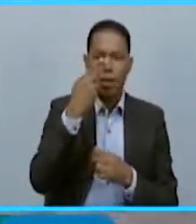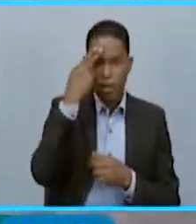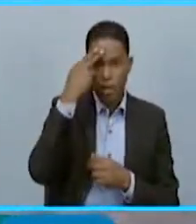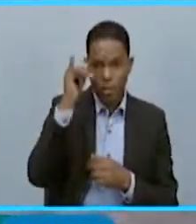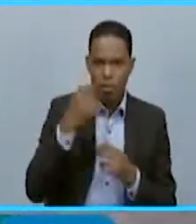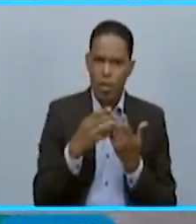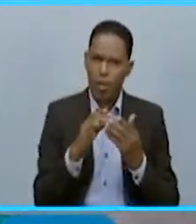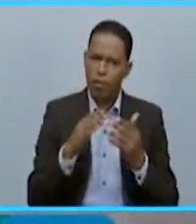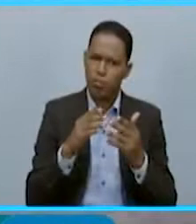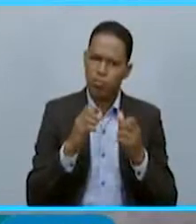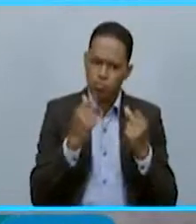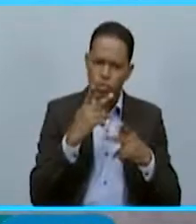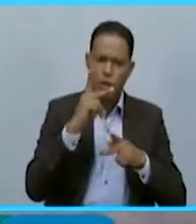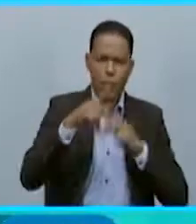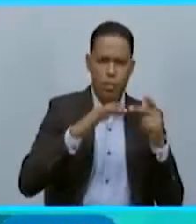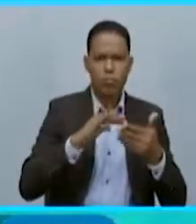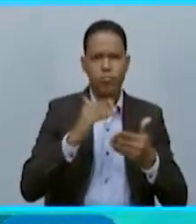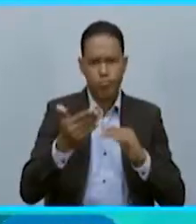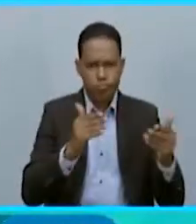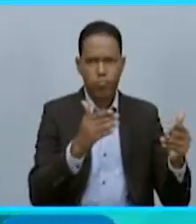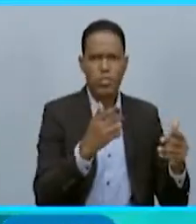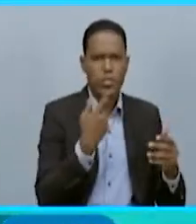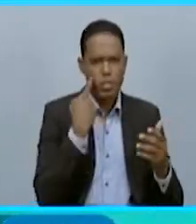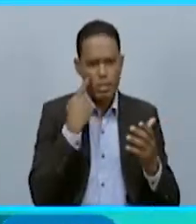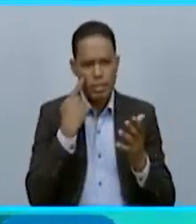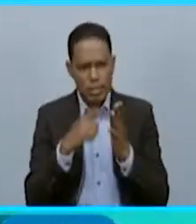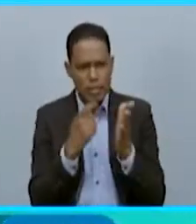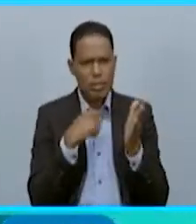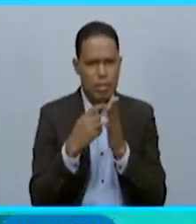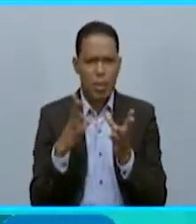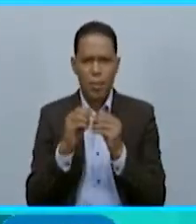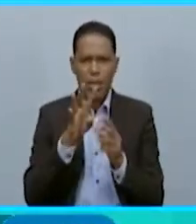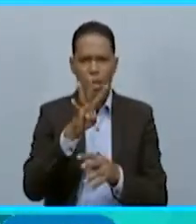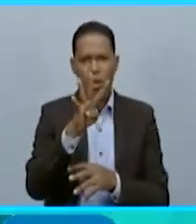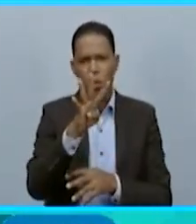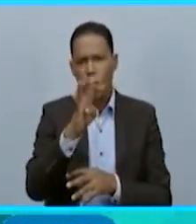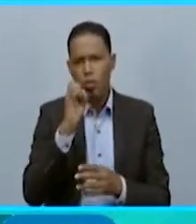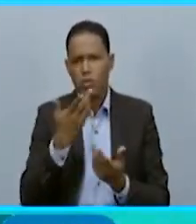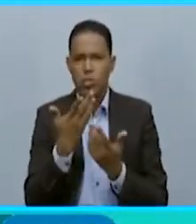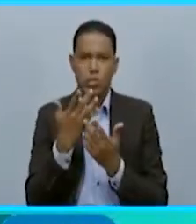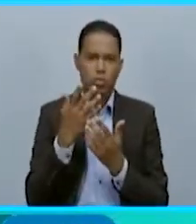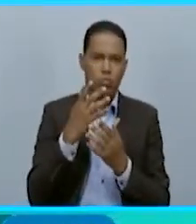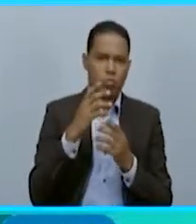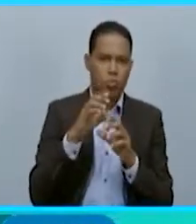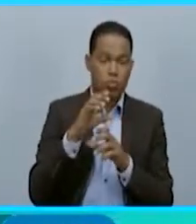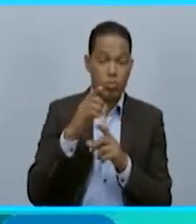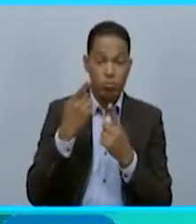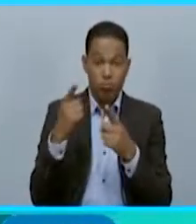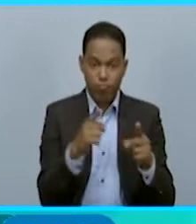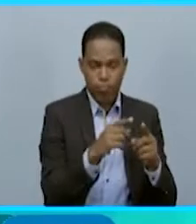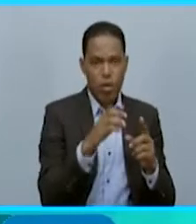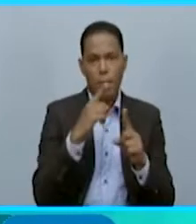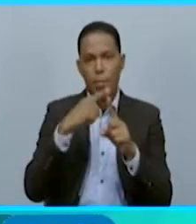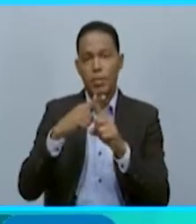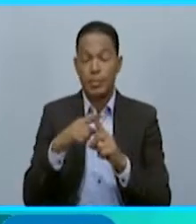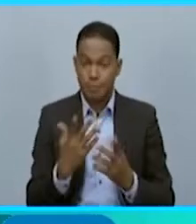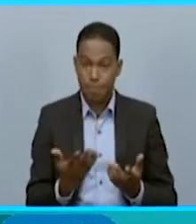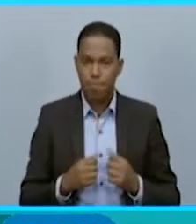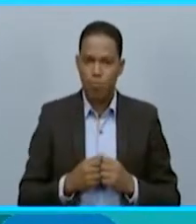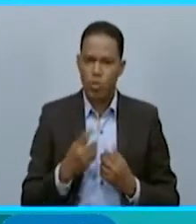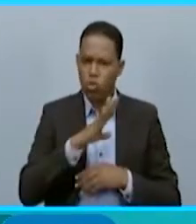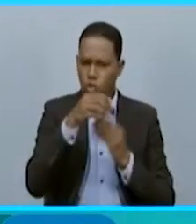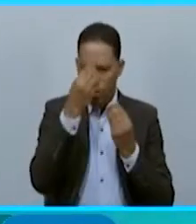la vida de decenas de personas y se han notificado más de 400 casos positivos esto de la información que tengo por el momento